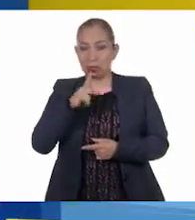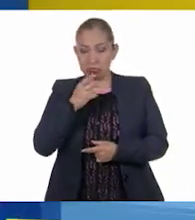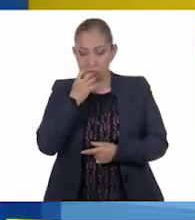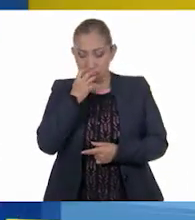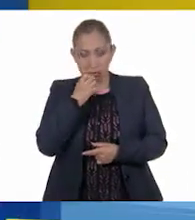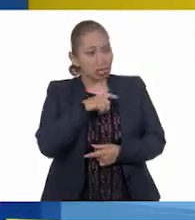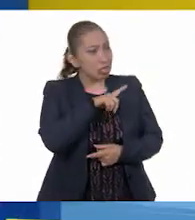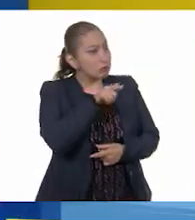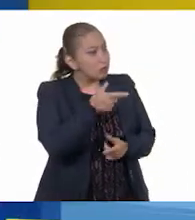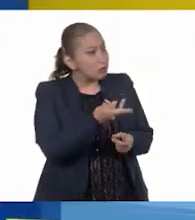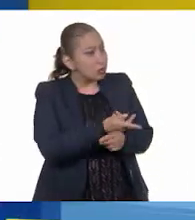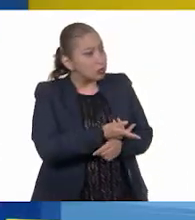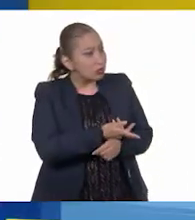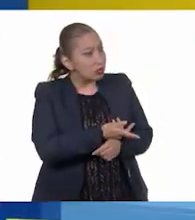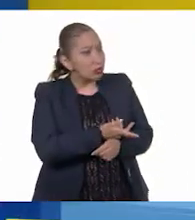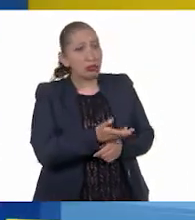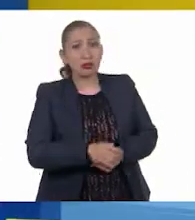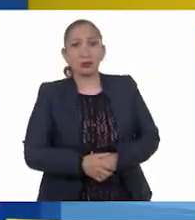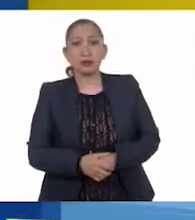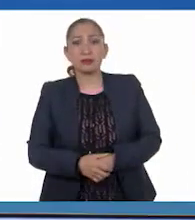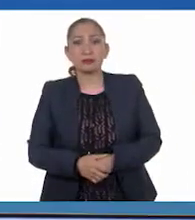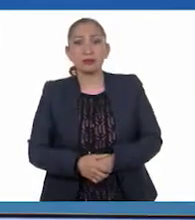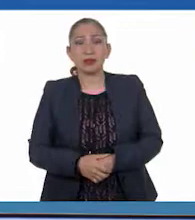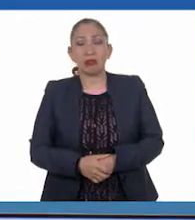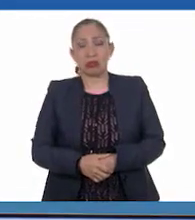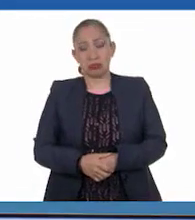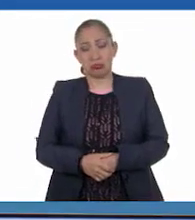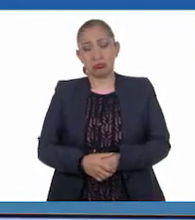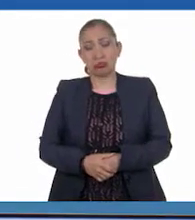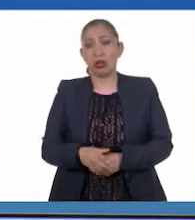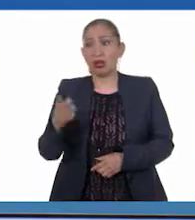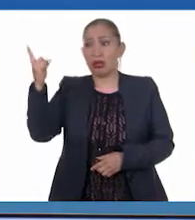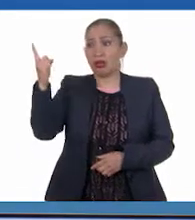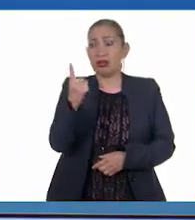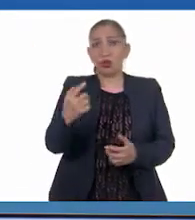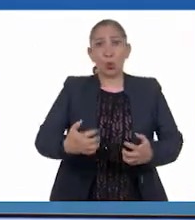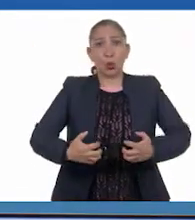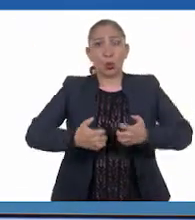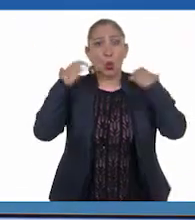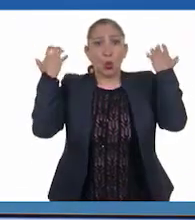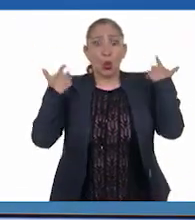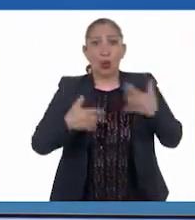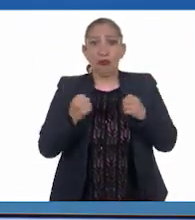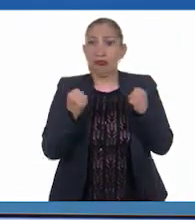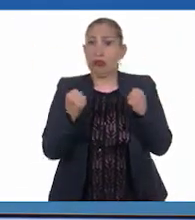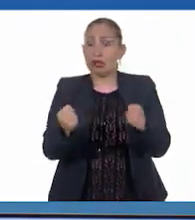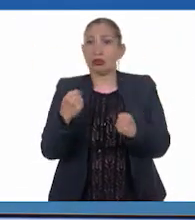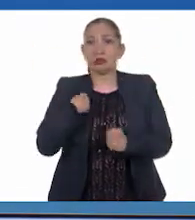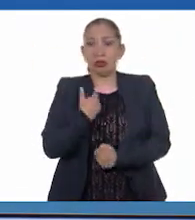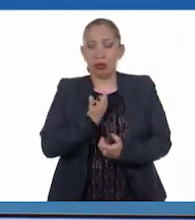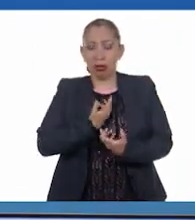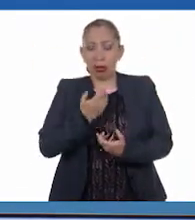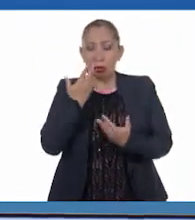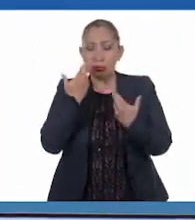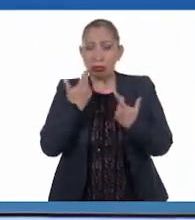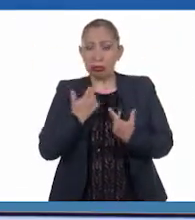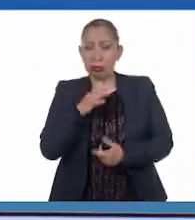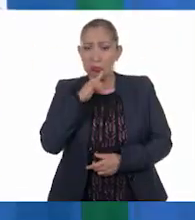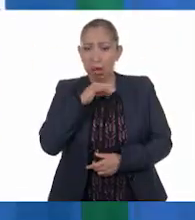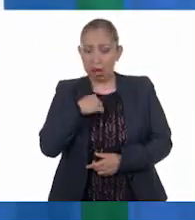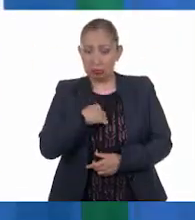¿Y luego, Lolo? ¿Qué más pasó? ¡Ay, pues llegó muy enojada! Y me hizo sentir muy